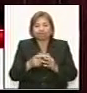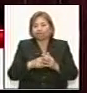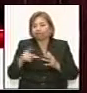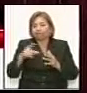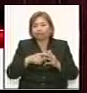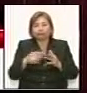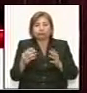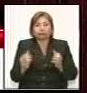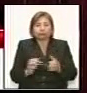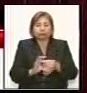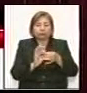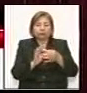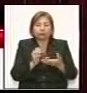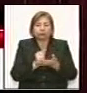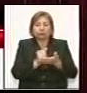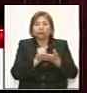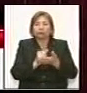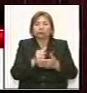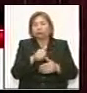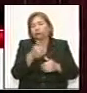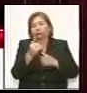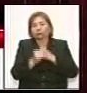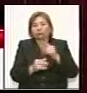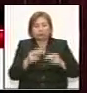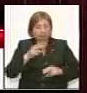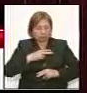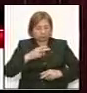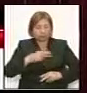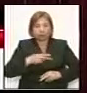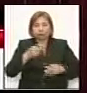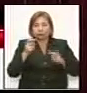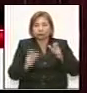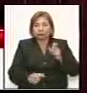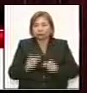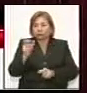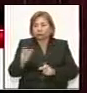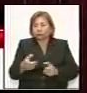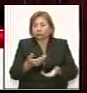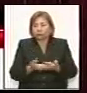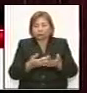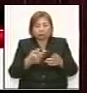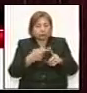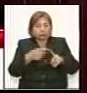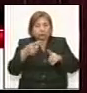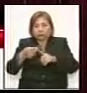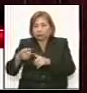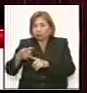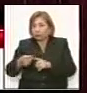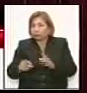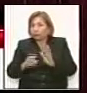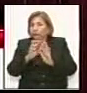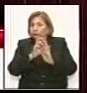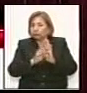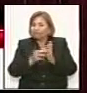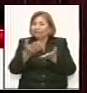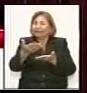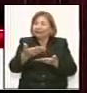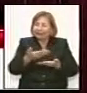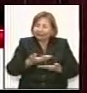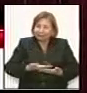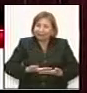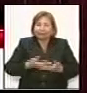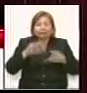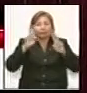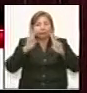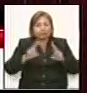de solidaridad, una perspectiva humanitaria con diferentes planes y con una acogida